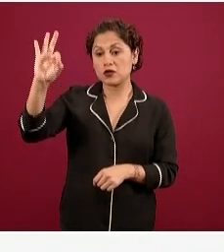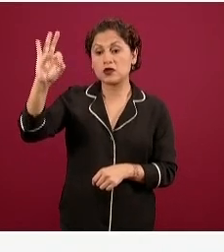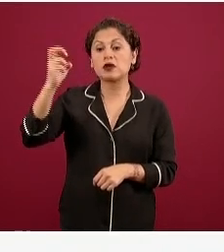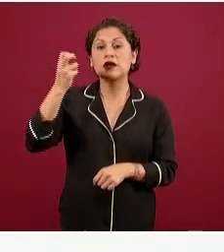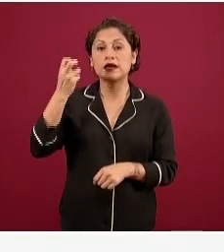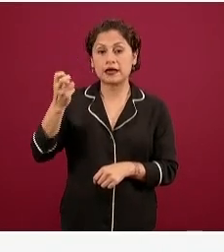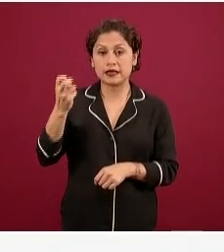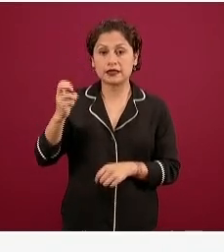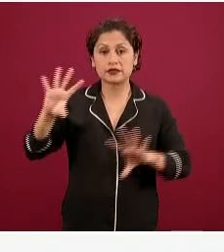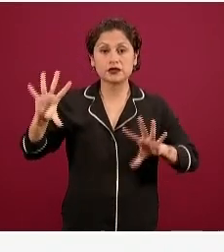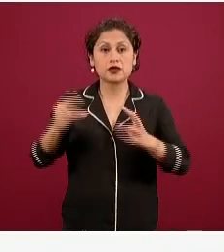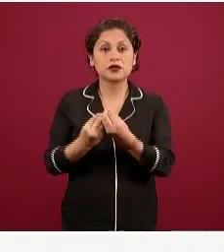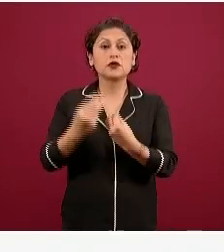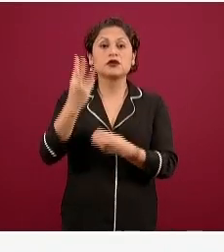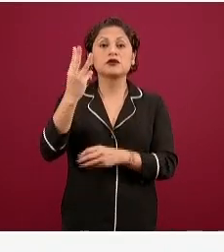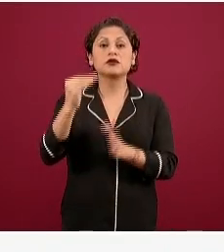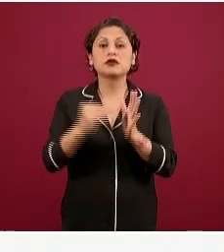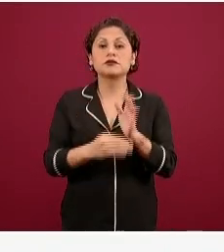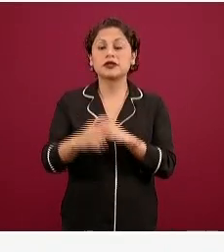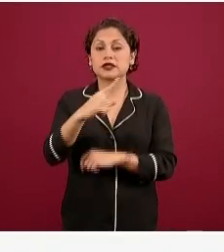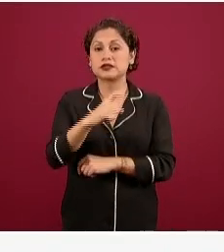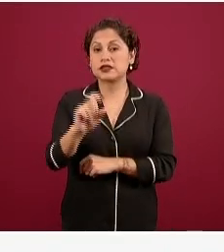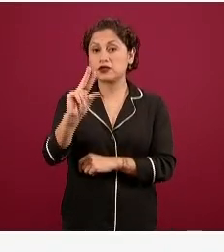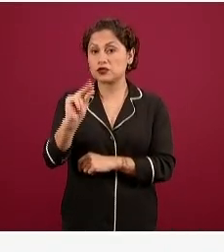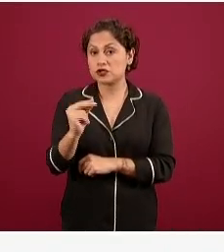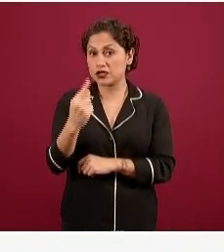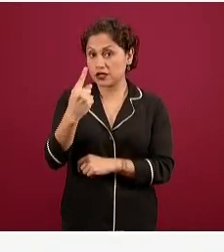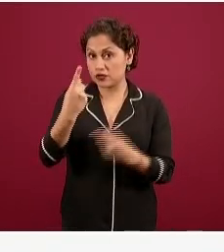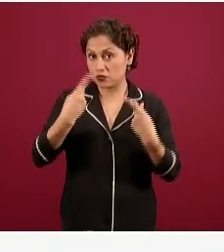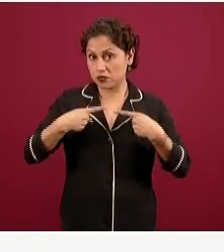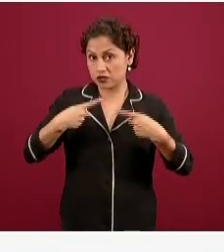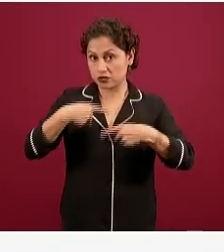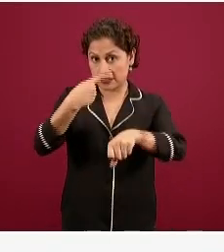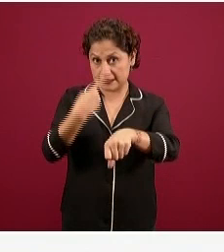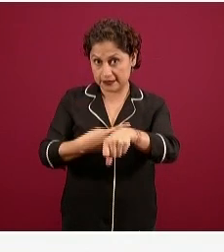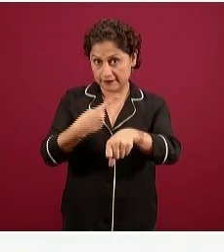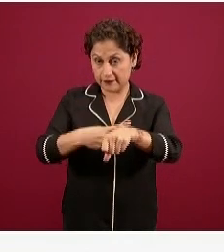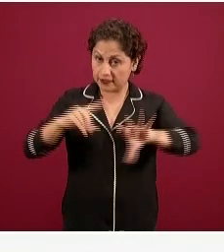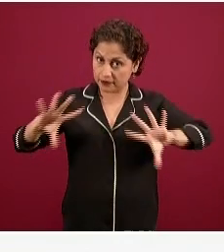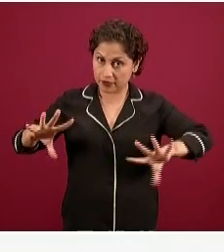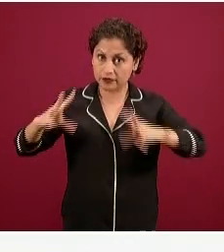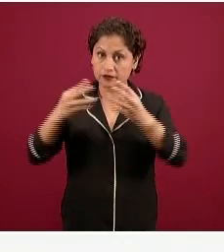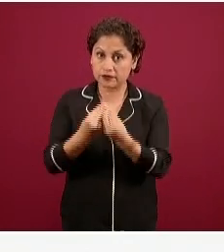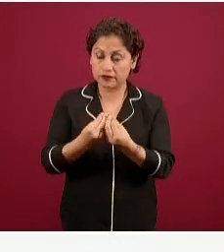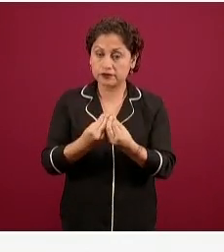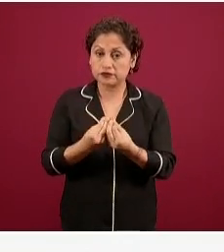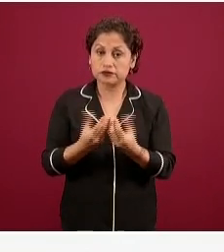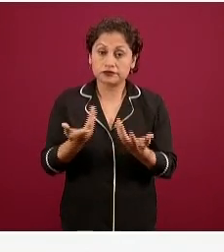los 3.181 casos que se han confirmado hasta el momento. Vemos cómo